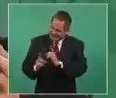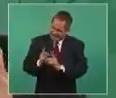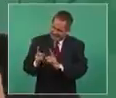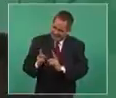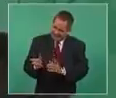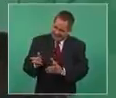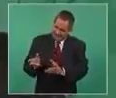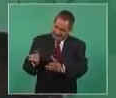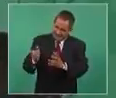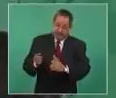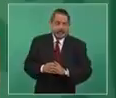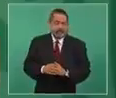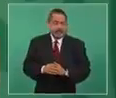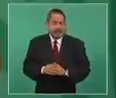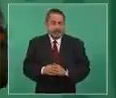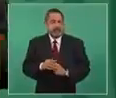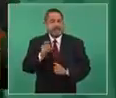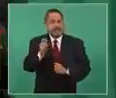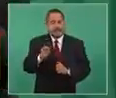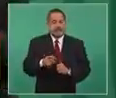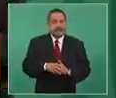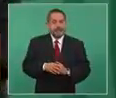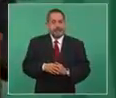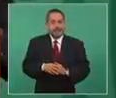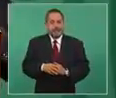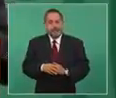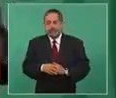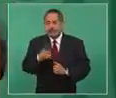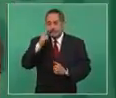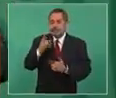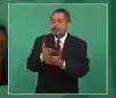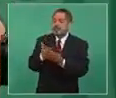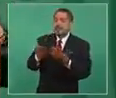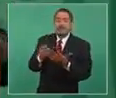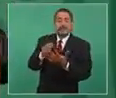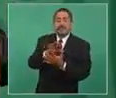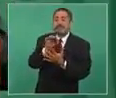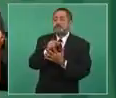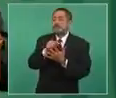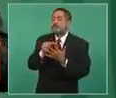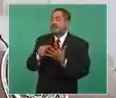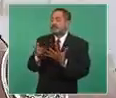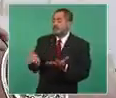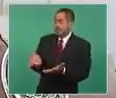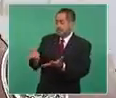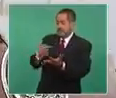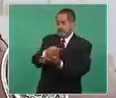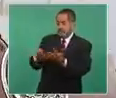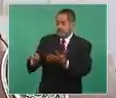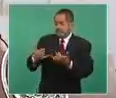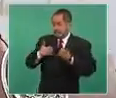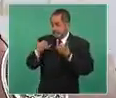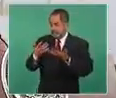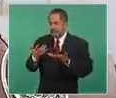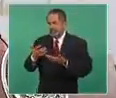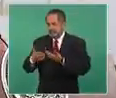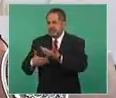que si nosotros le damos opciones a los jóvenes, como lo estamos haciendo, les va a costar